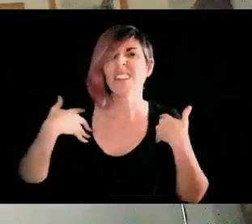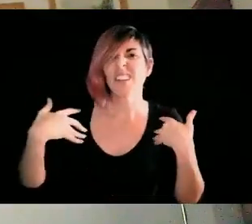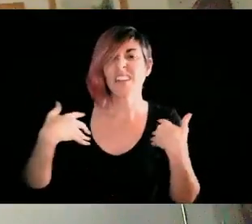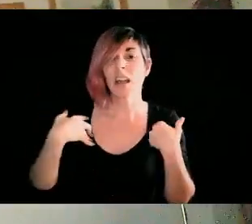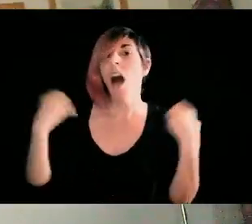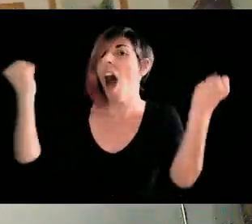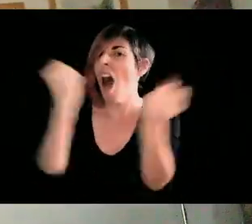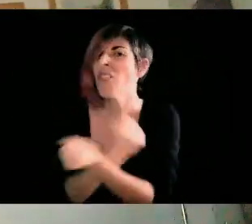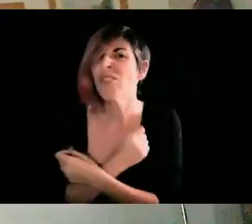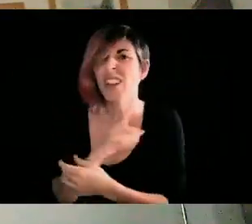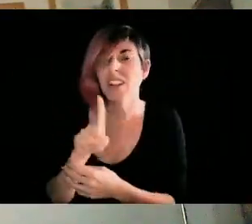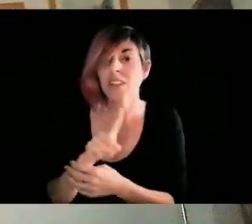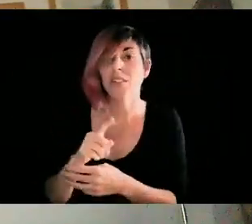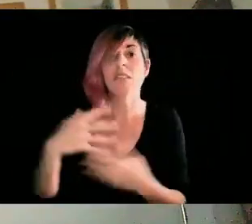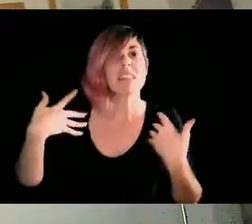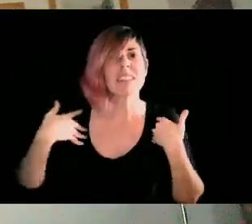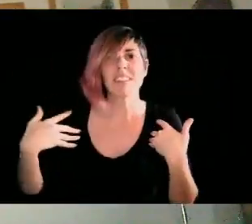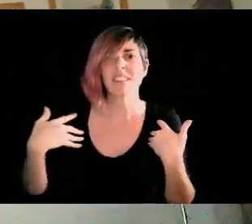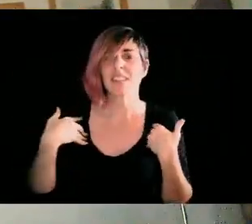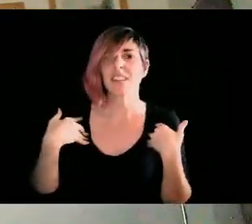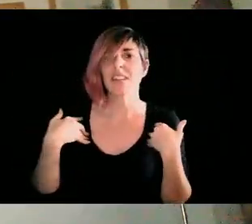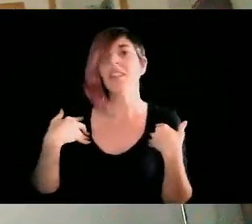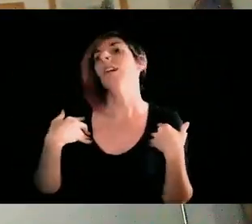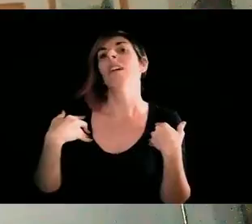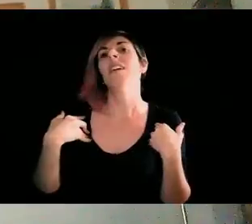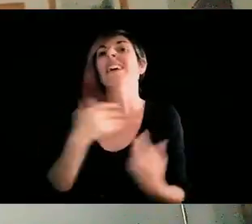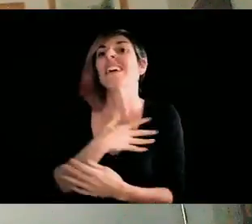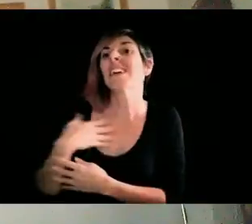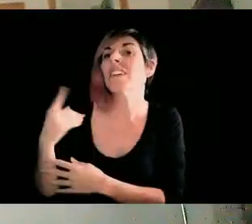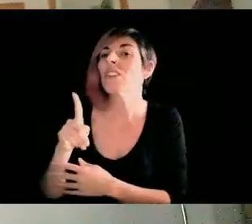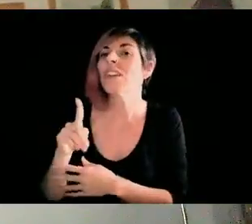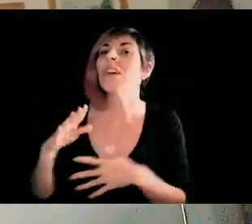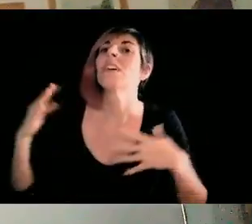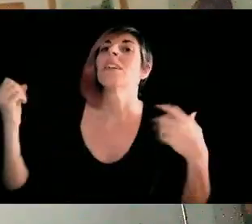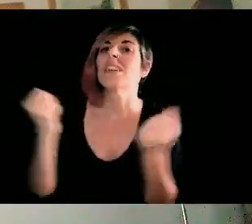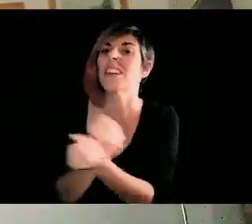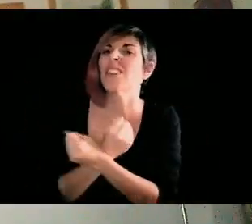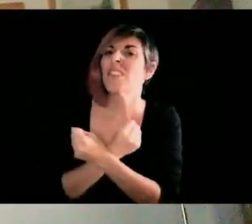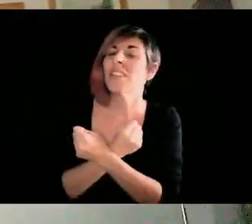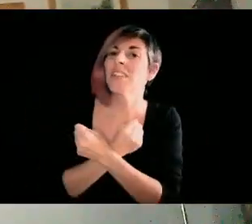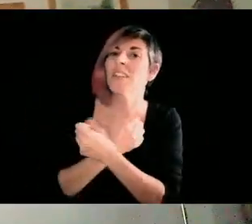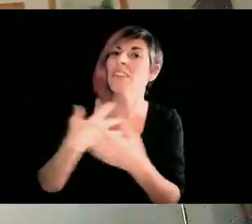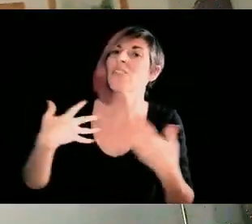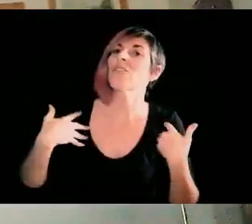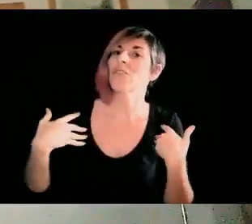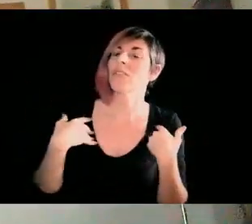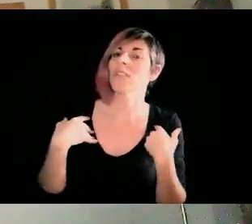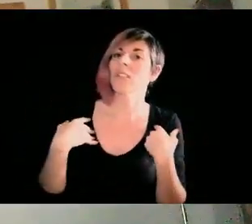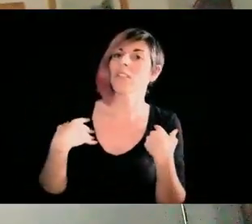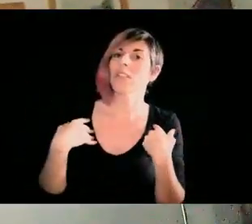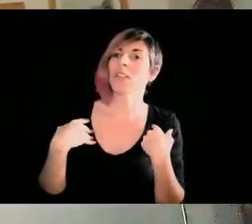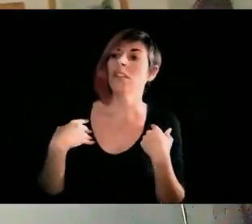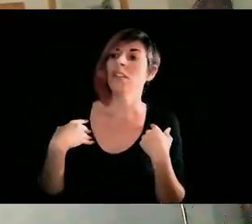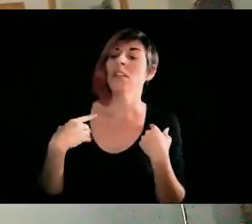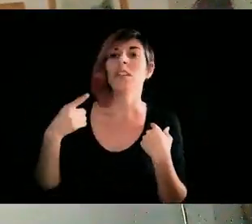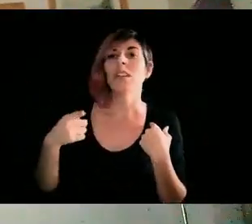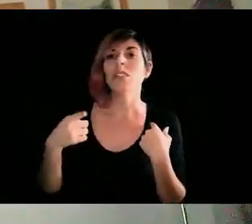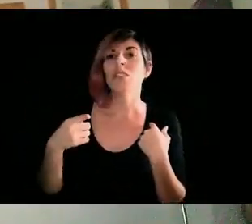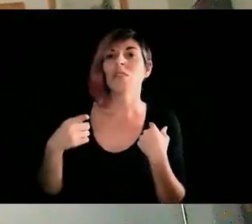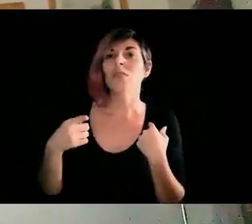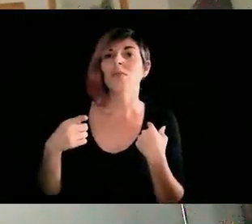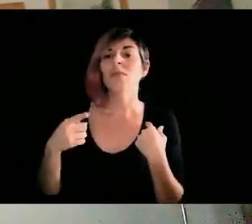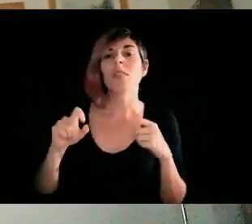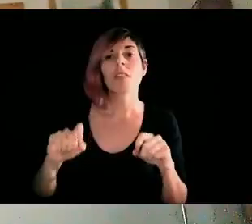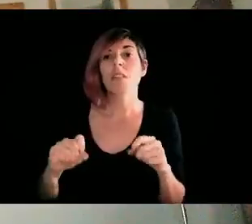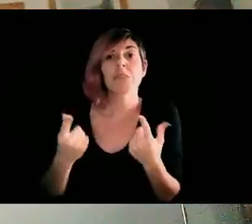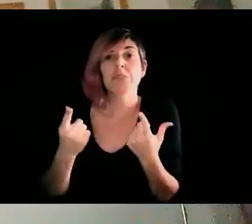ellas, el no abrazarlas, el no querer que estén con nosotros cuando tienen que pasar por nosotros